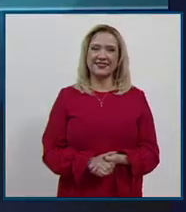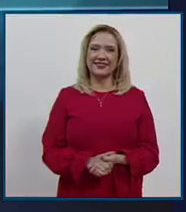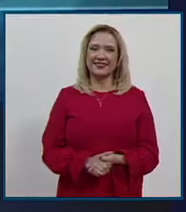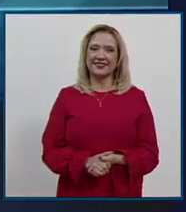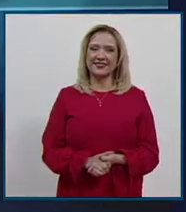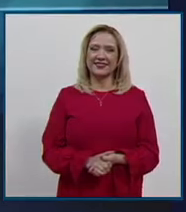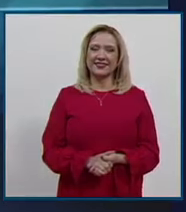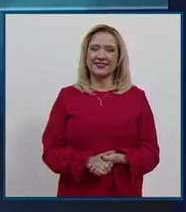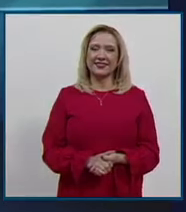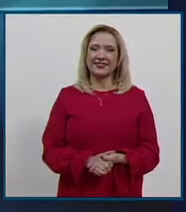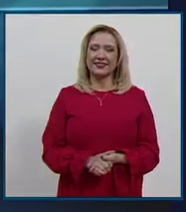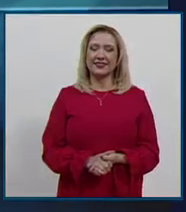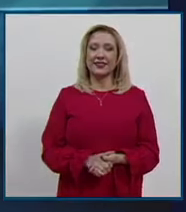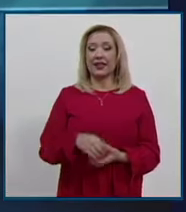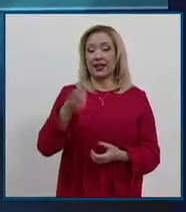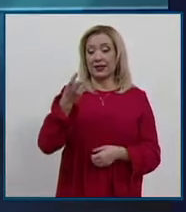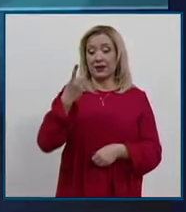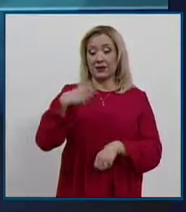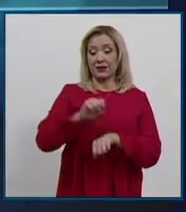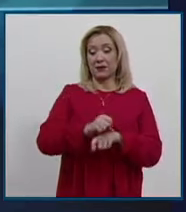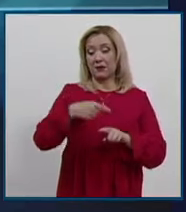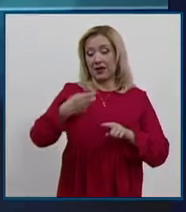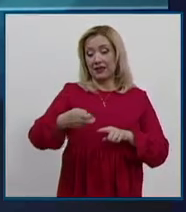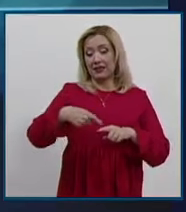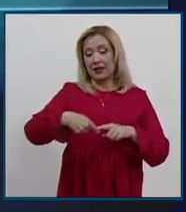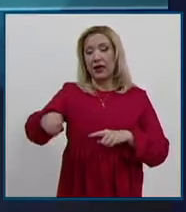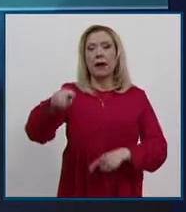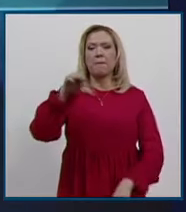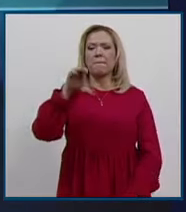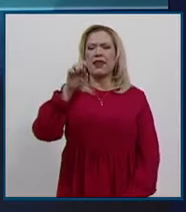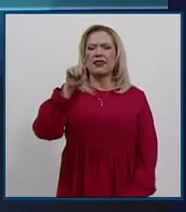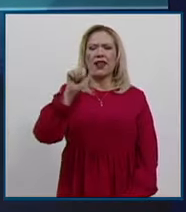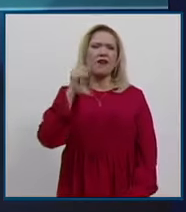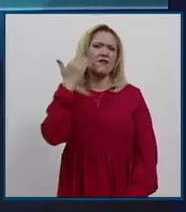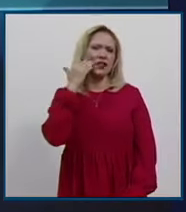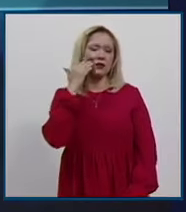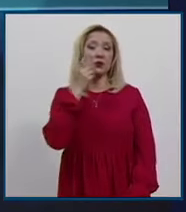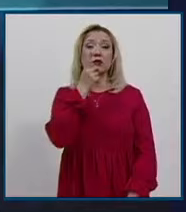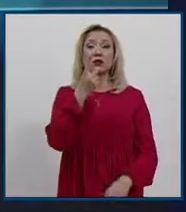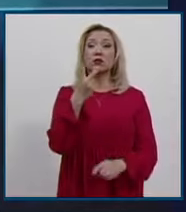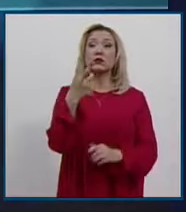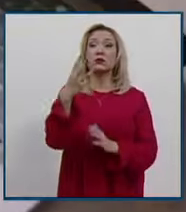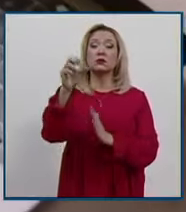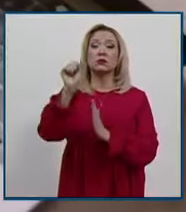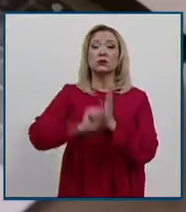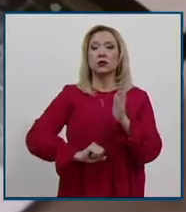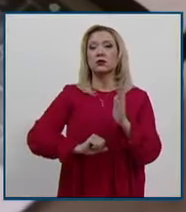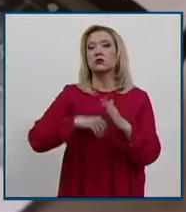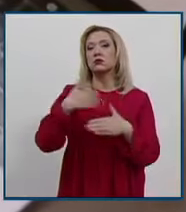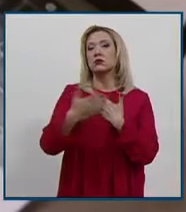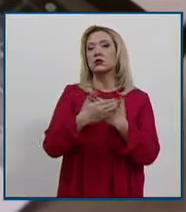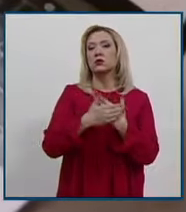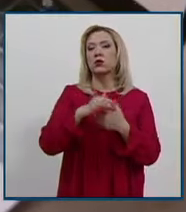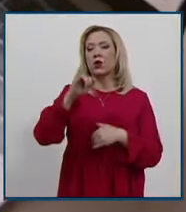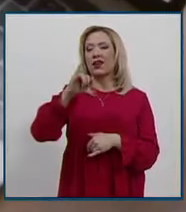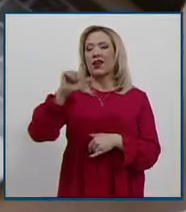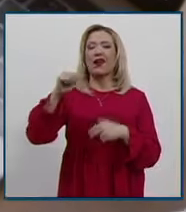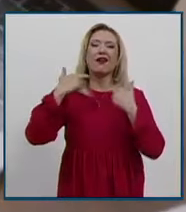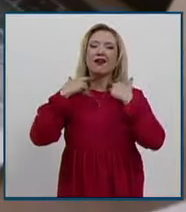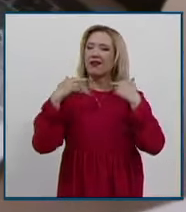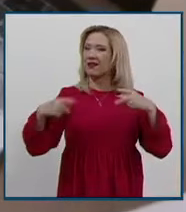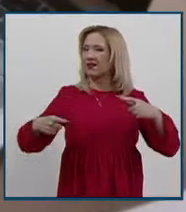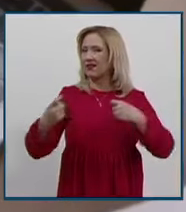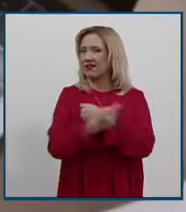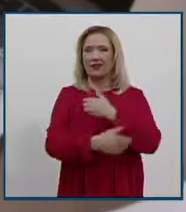González y esta semana meta anunció que en los próximos meses sellará imágenes creadas por Inteligencia artificial que